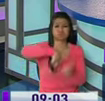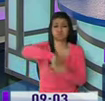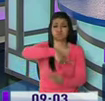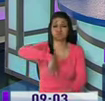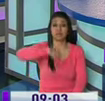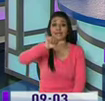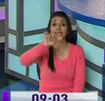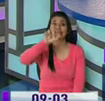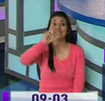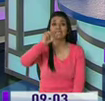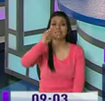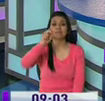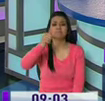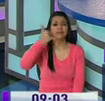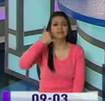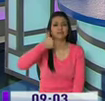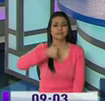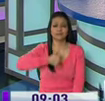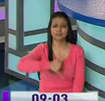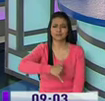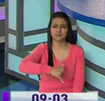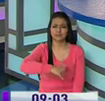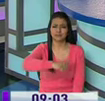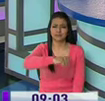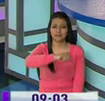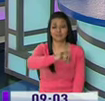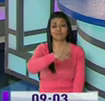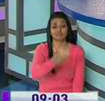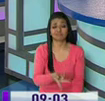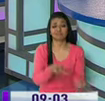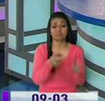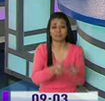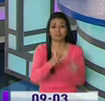también su camino. Está su camino, es allá también,